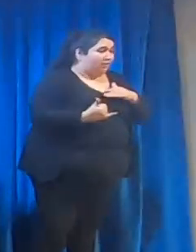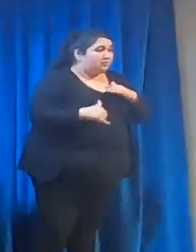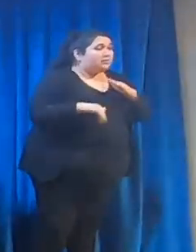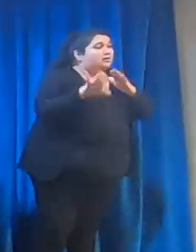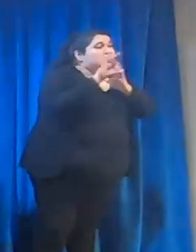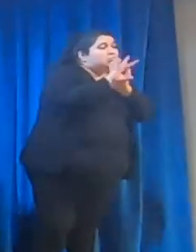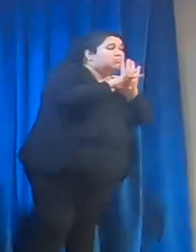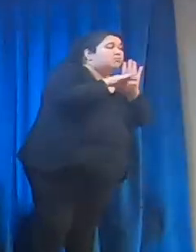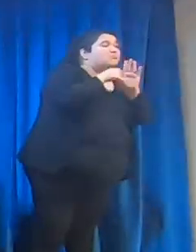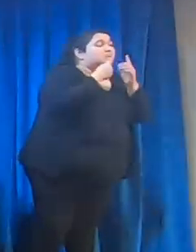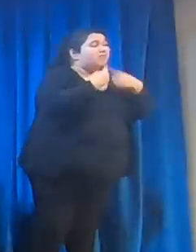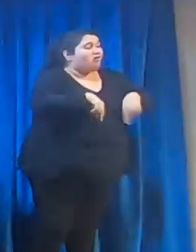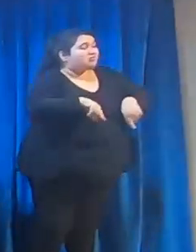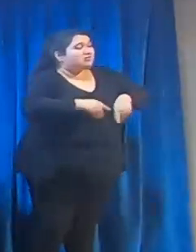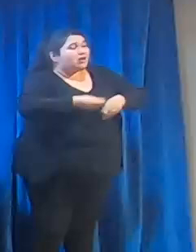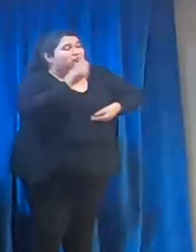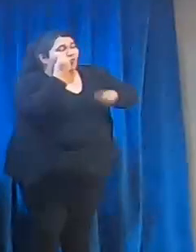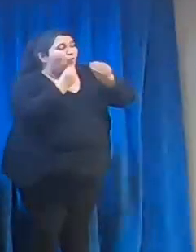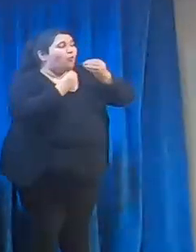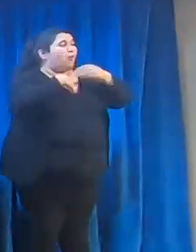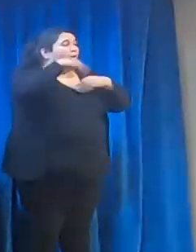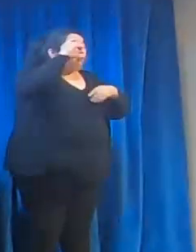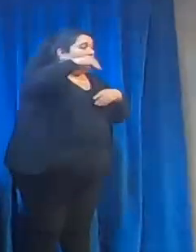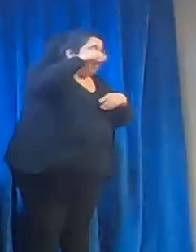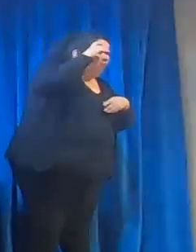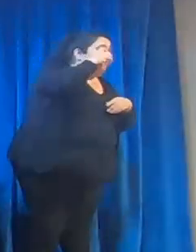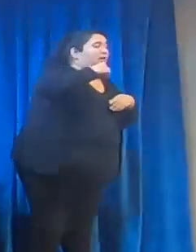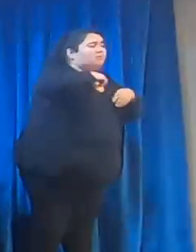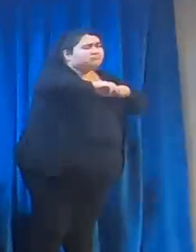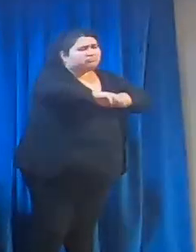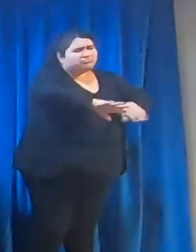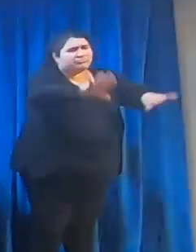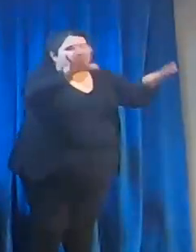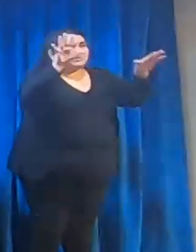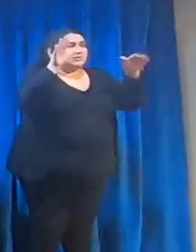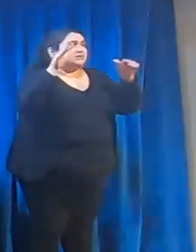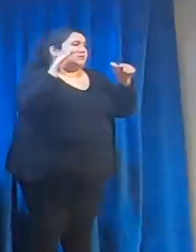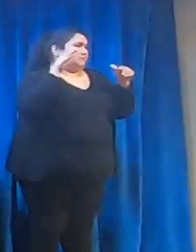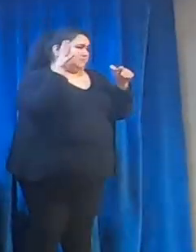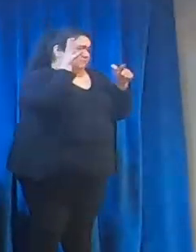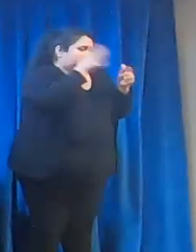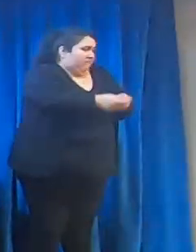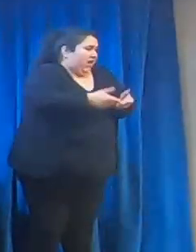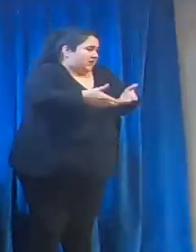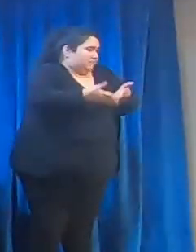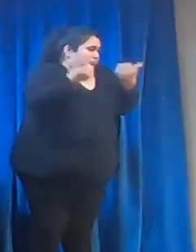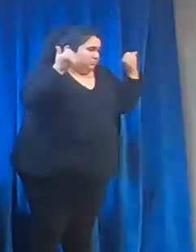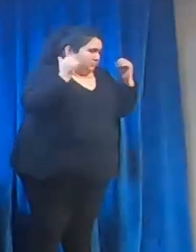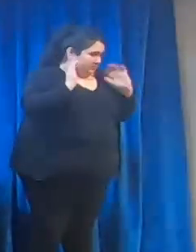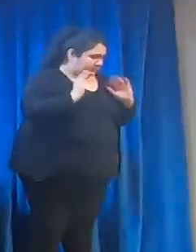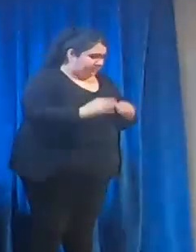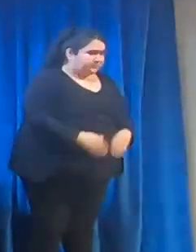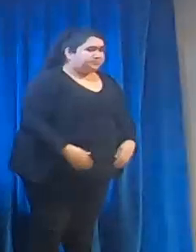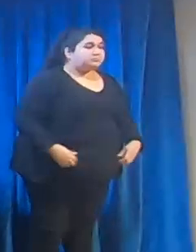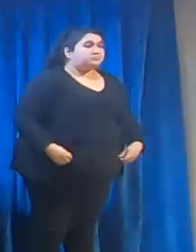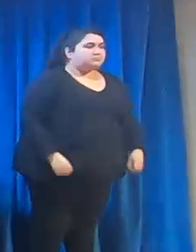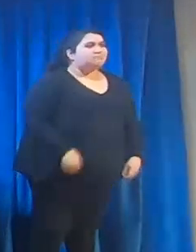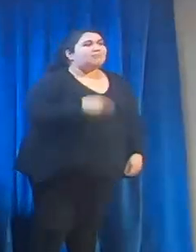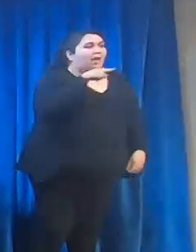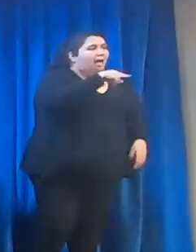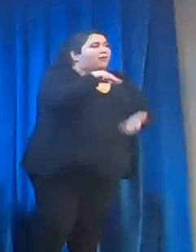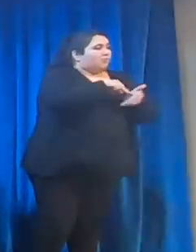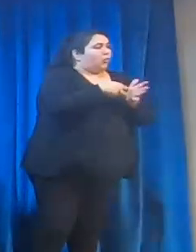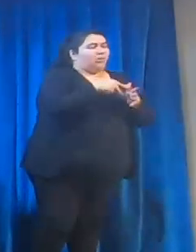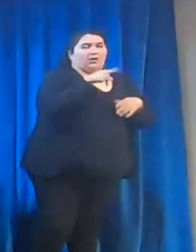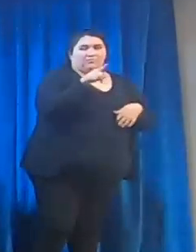hago memes, lo subo a mis redes, lo viralizo muy fácilmente. Entonces ahí tenemos lo que